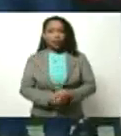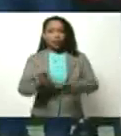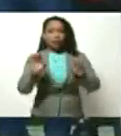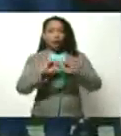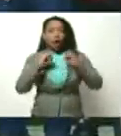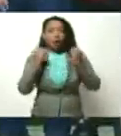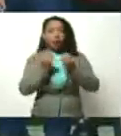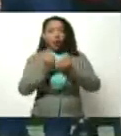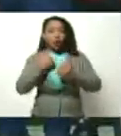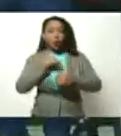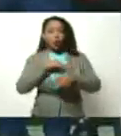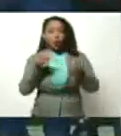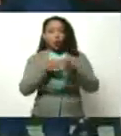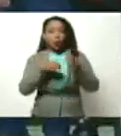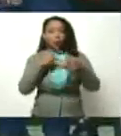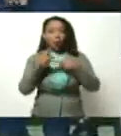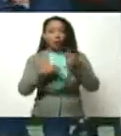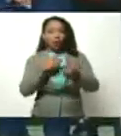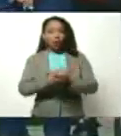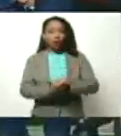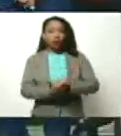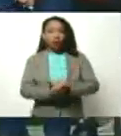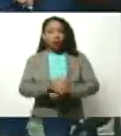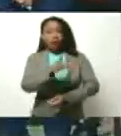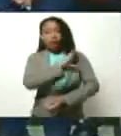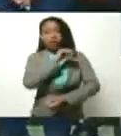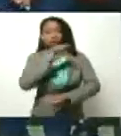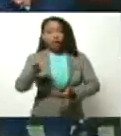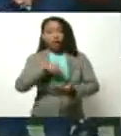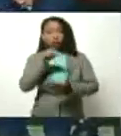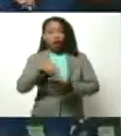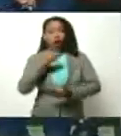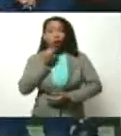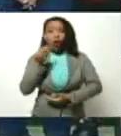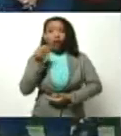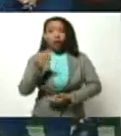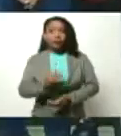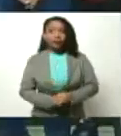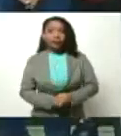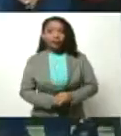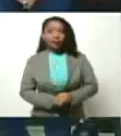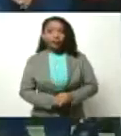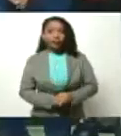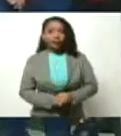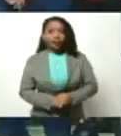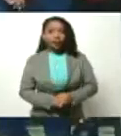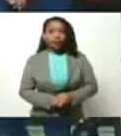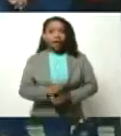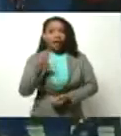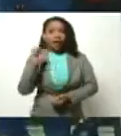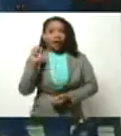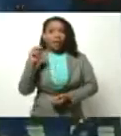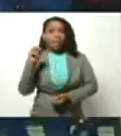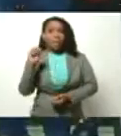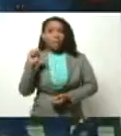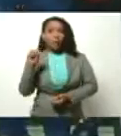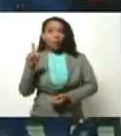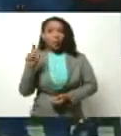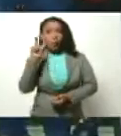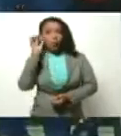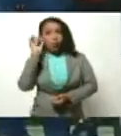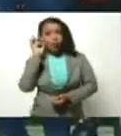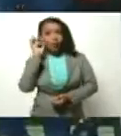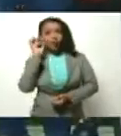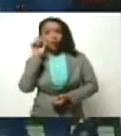Organización de nuestro partido y a la dirección Nacional de la juventud que está acá Ramón Magallanes diputado yo no